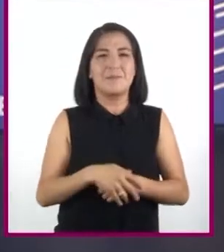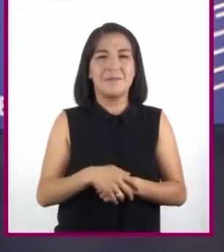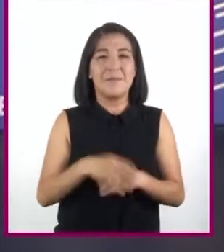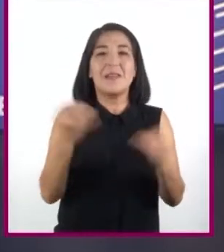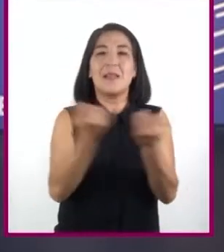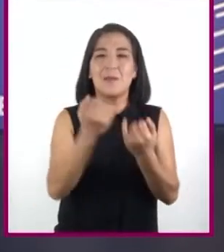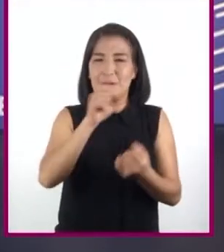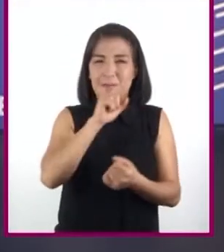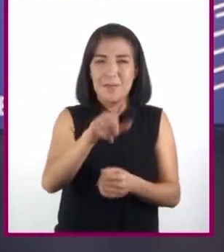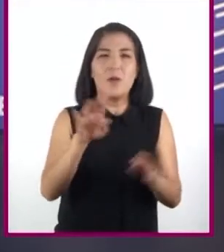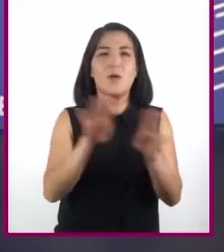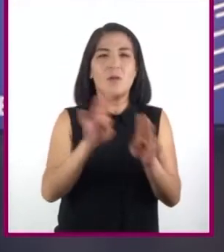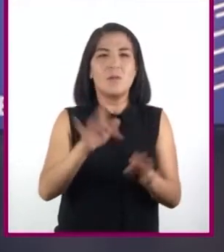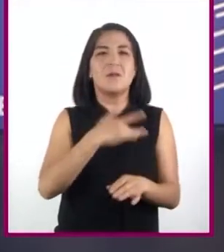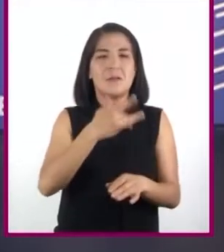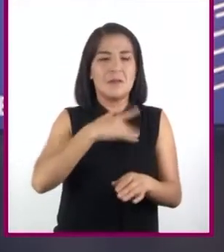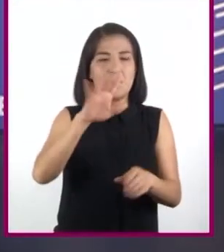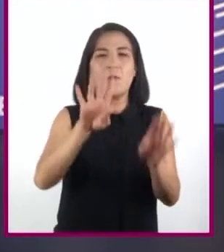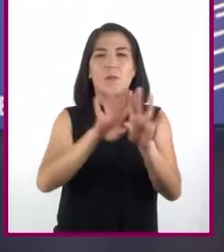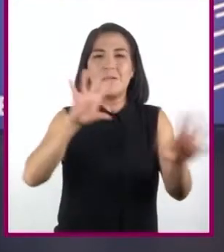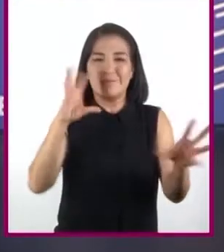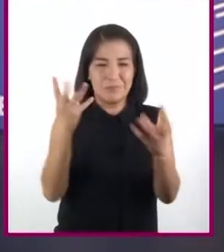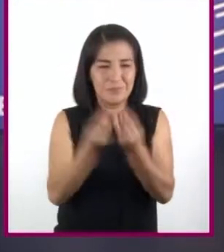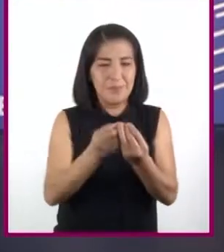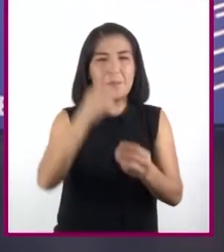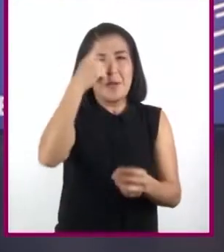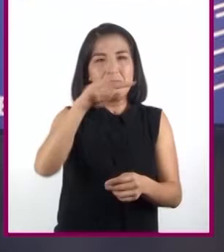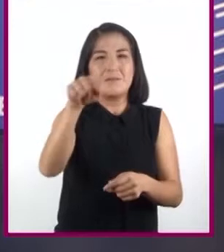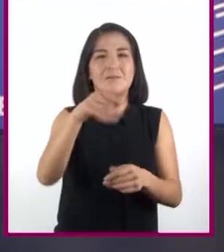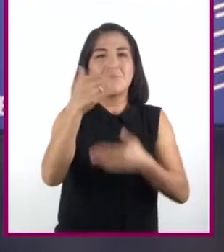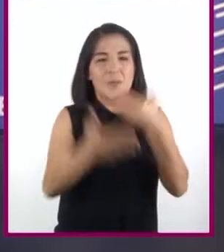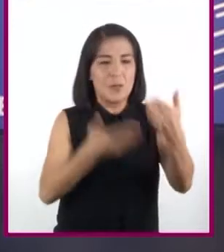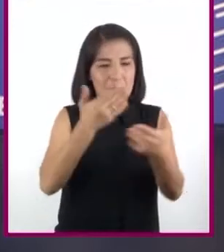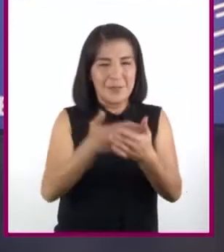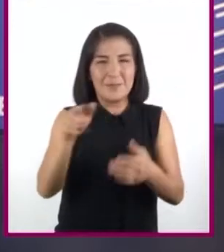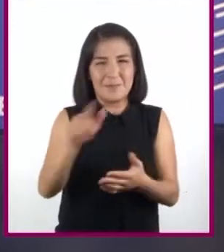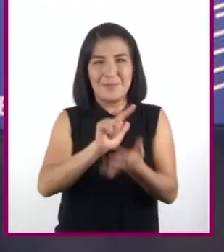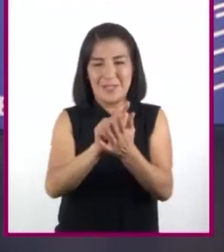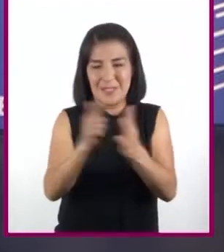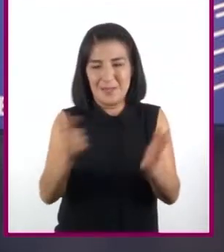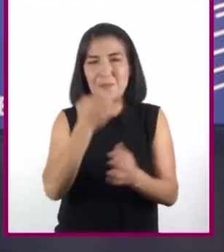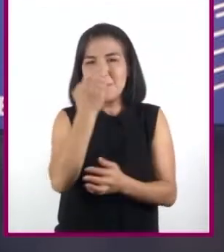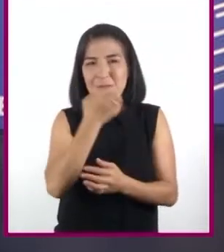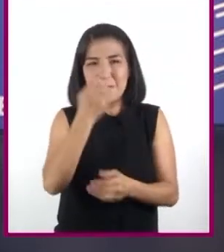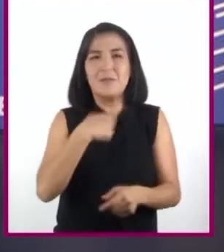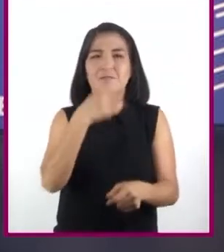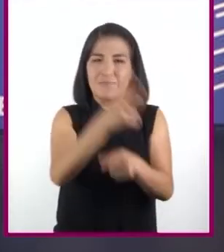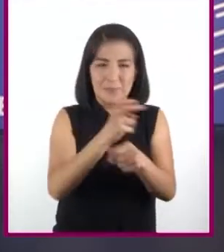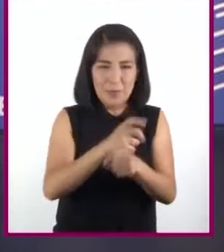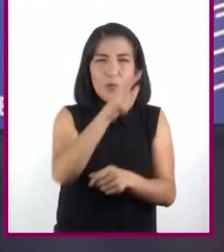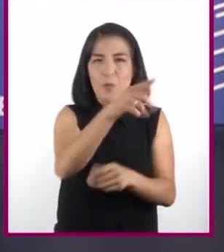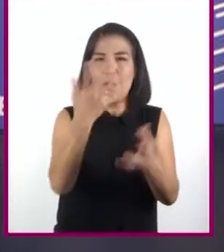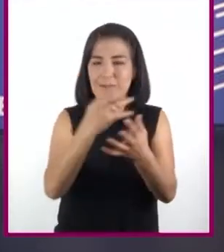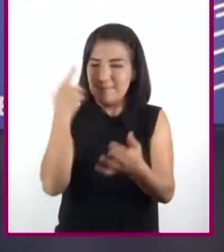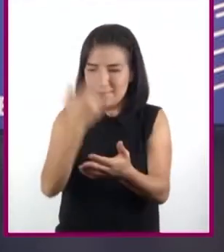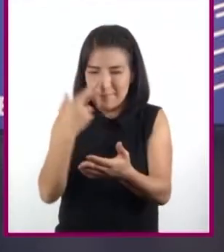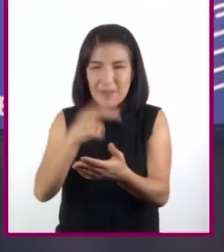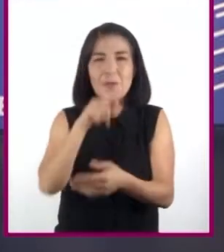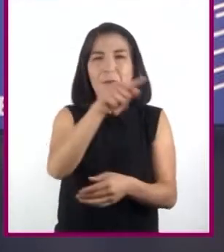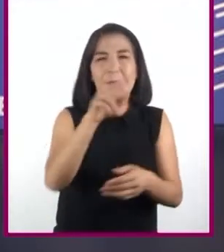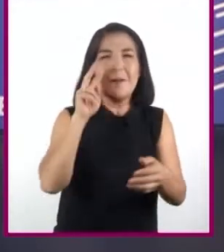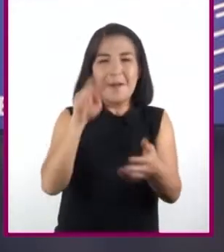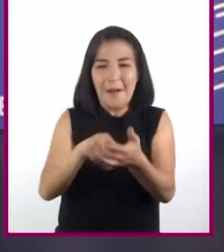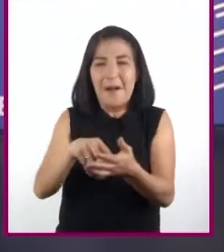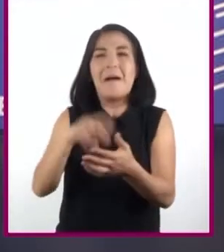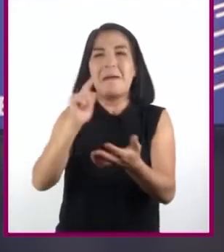Además, podrás completar tu aprendizaje con las propuestas que se encuentran en tu libro de texto. Te invito a que lo revises. Seguramente encontrarás